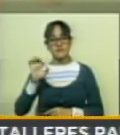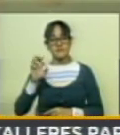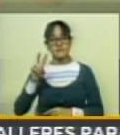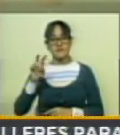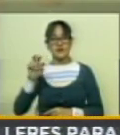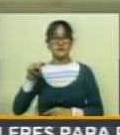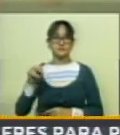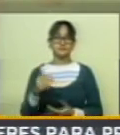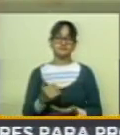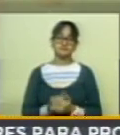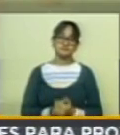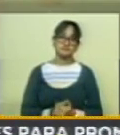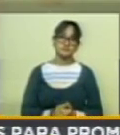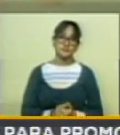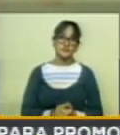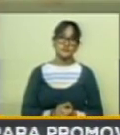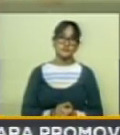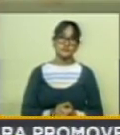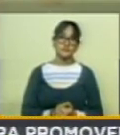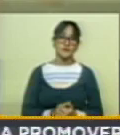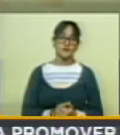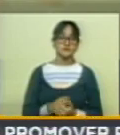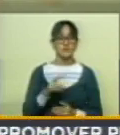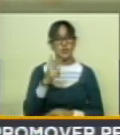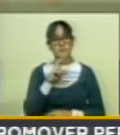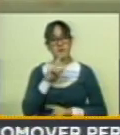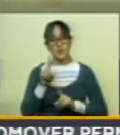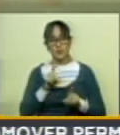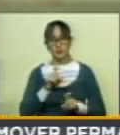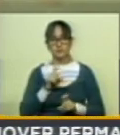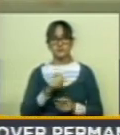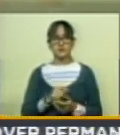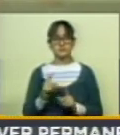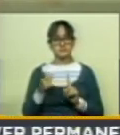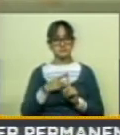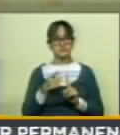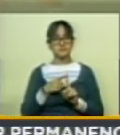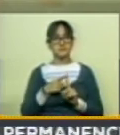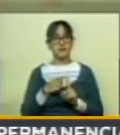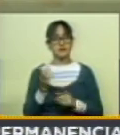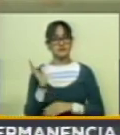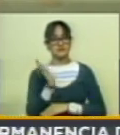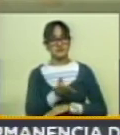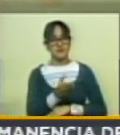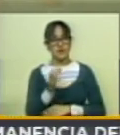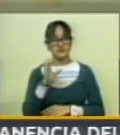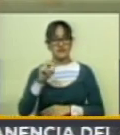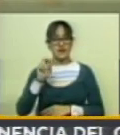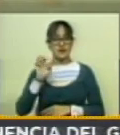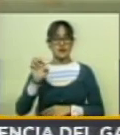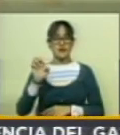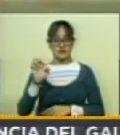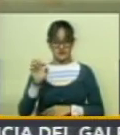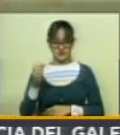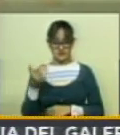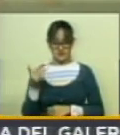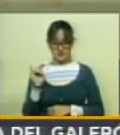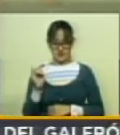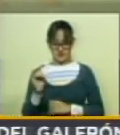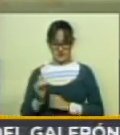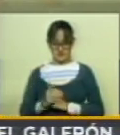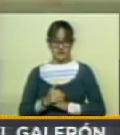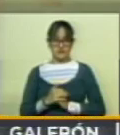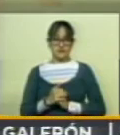Hola, presidenta. Buenas tardes. Bueno, tengo dos preguntitas por acá. La primera justamente con las sanciones. ¿El Consejo Nacional Electoral ya tiene a la